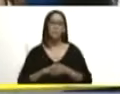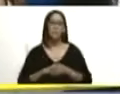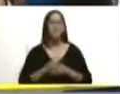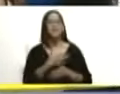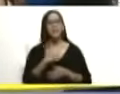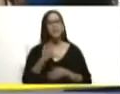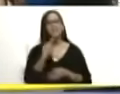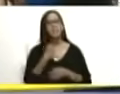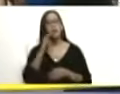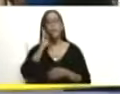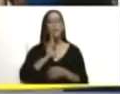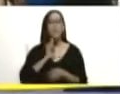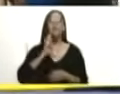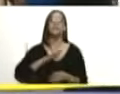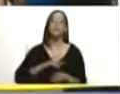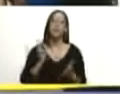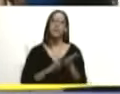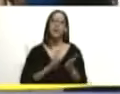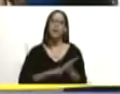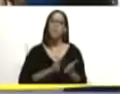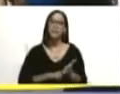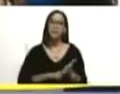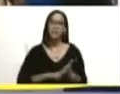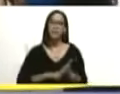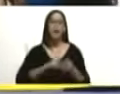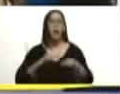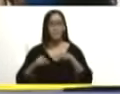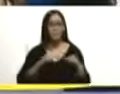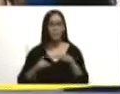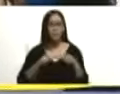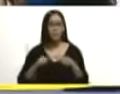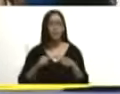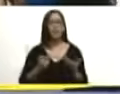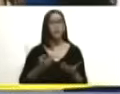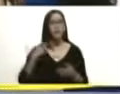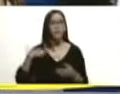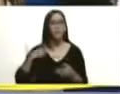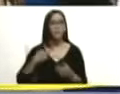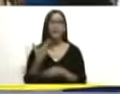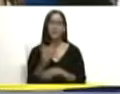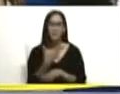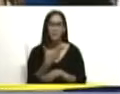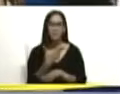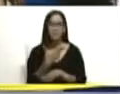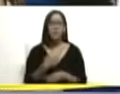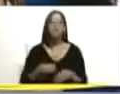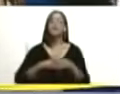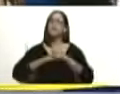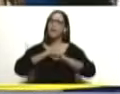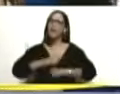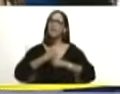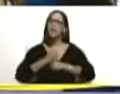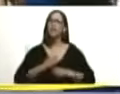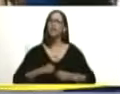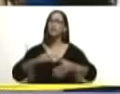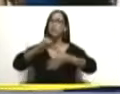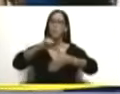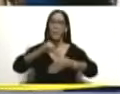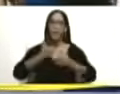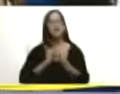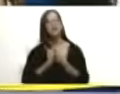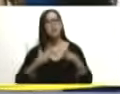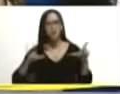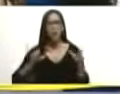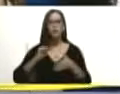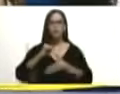decir que Bolívar estuvo verdaderamente al mando en una república en armas, cabalgando Sudamérica, liberando